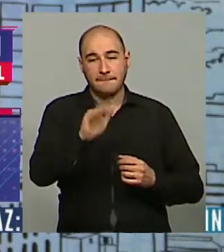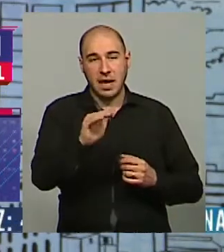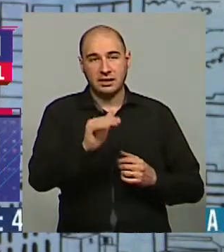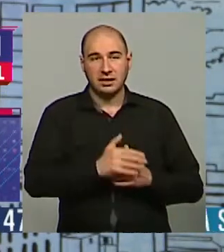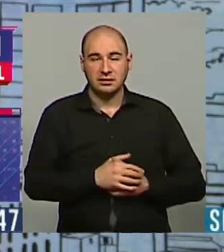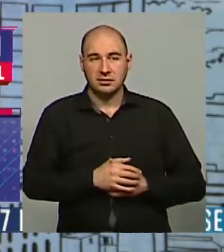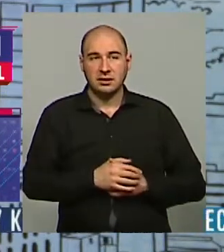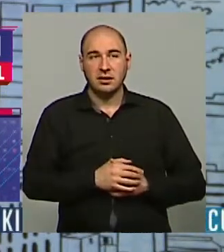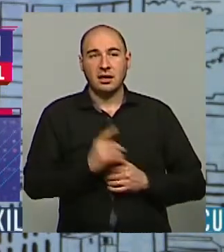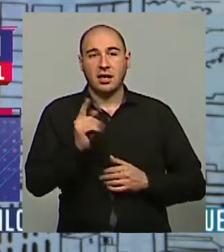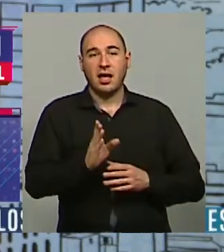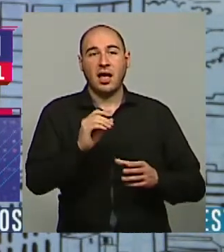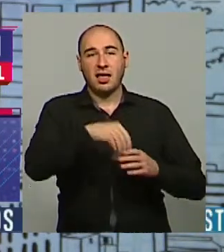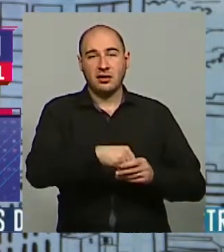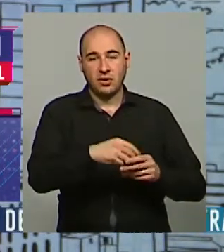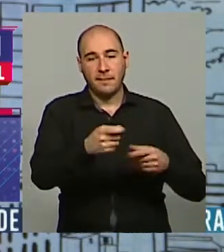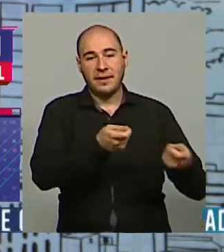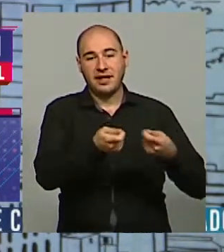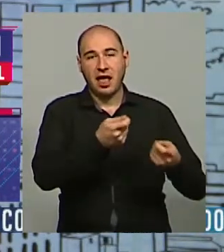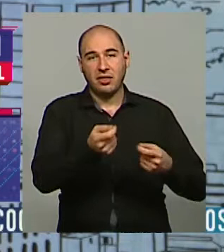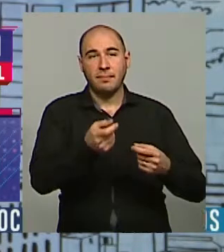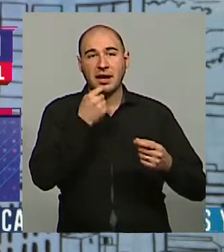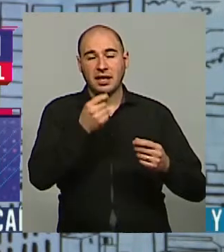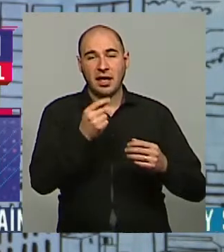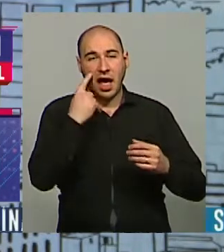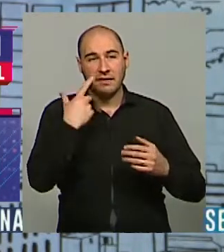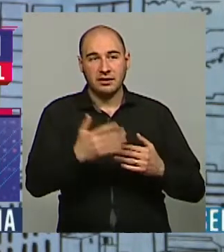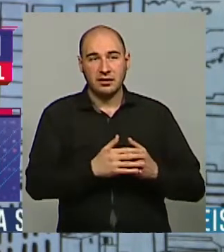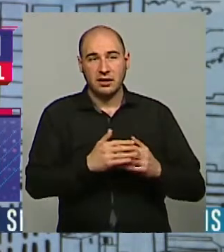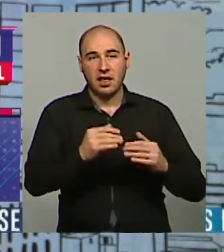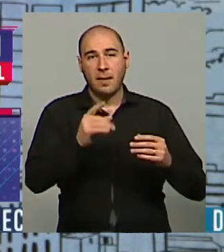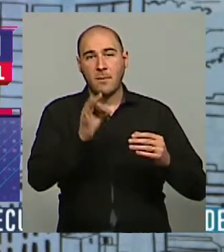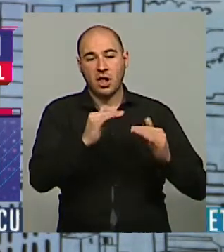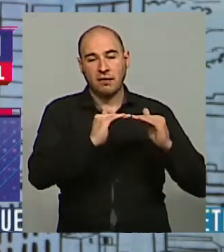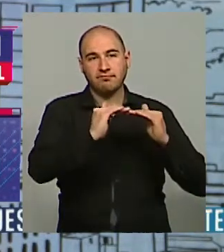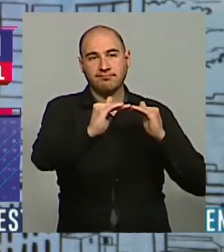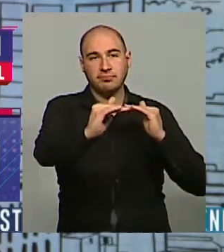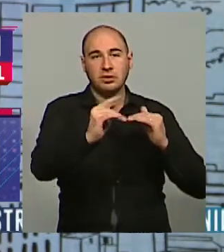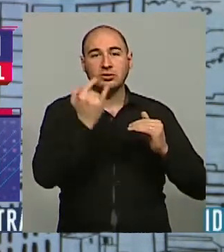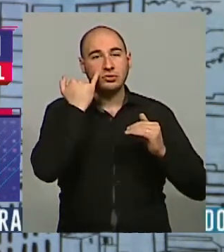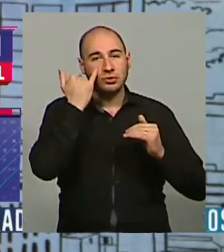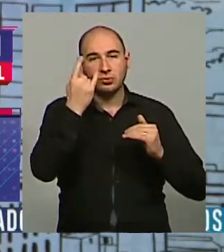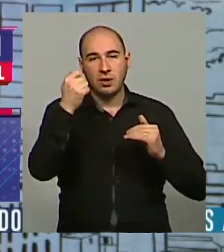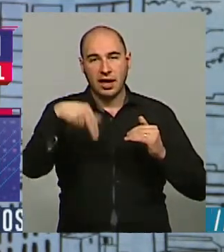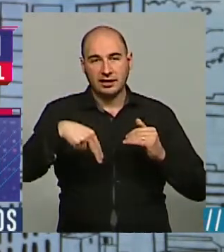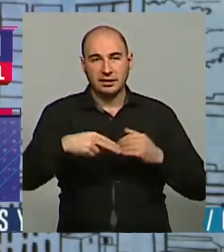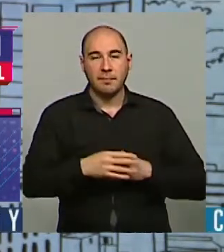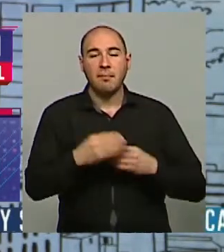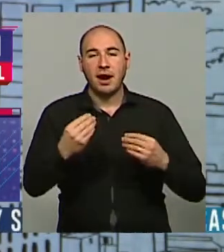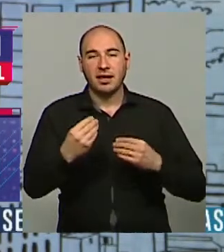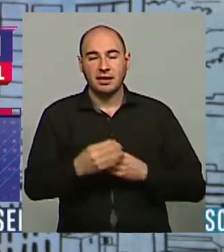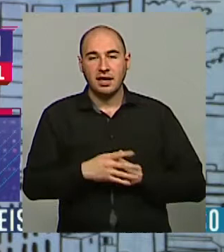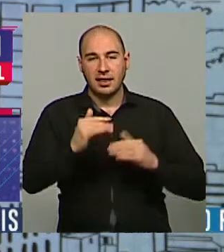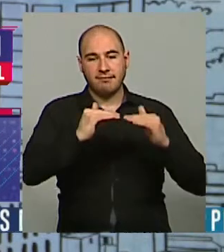salieron a ser parte del mercado de divisas para estabilizar la moneda, el yuan, para generar